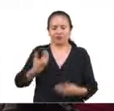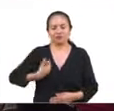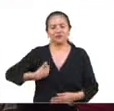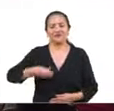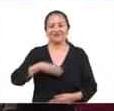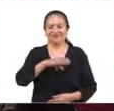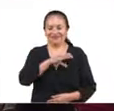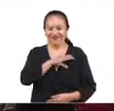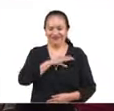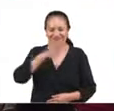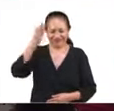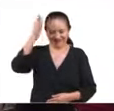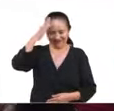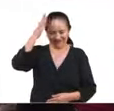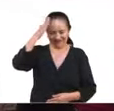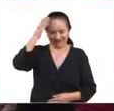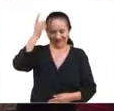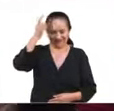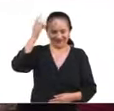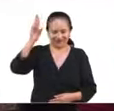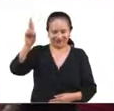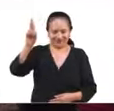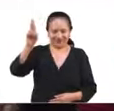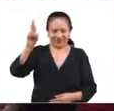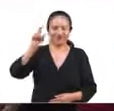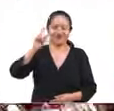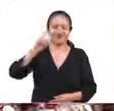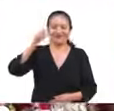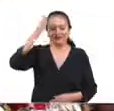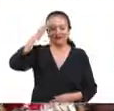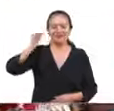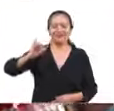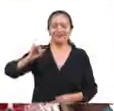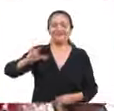Sheinbaum Pardo, jefa de gobierno de la Ciudad de México.